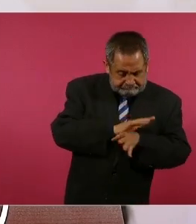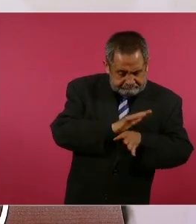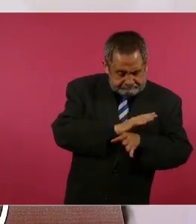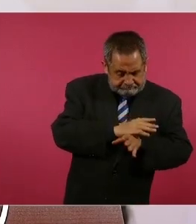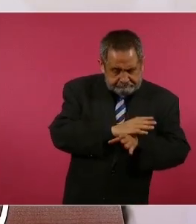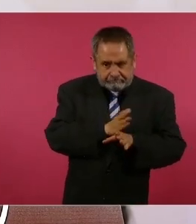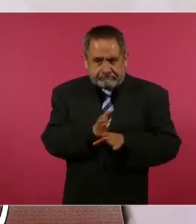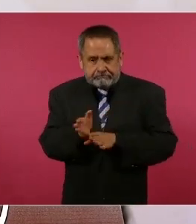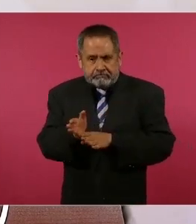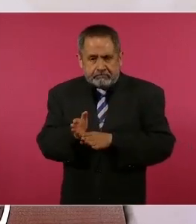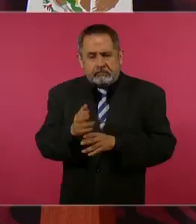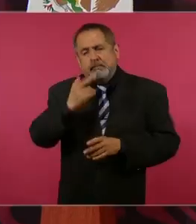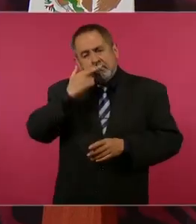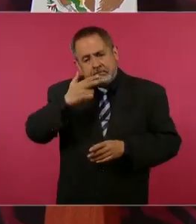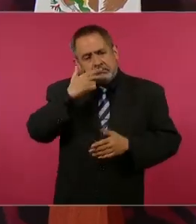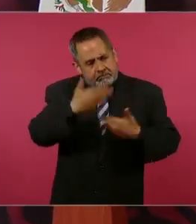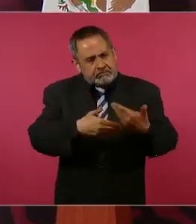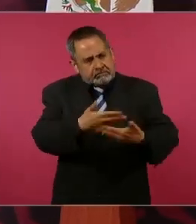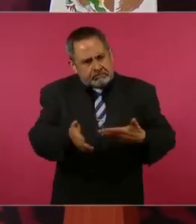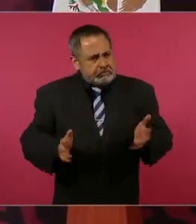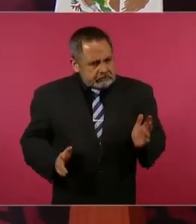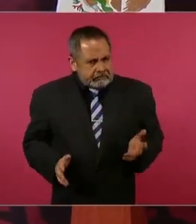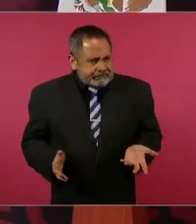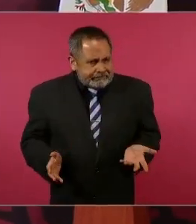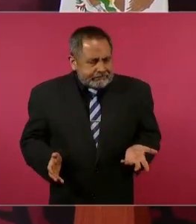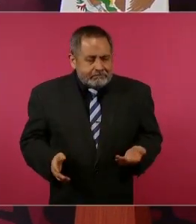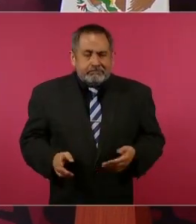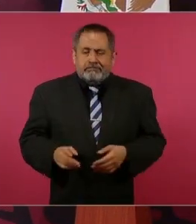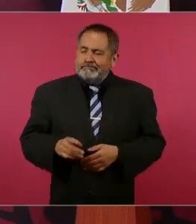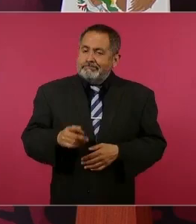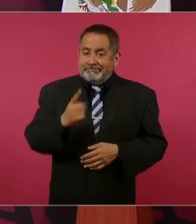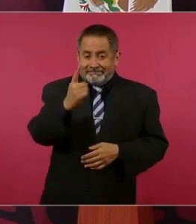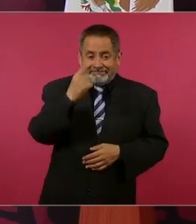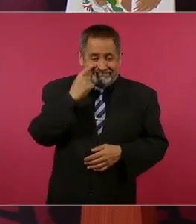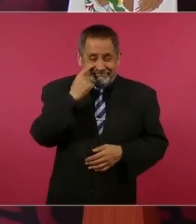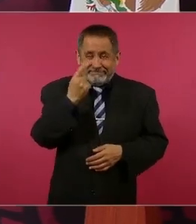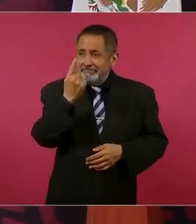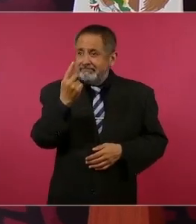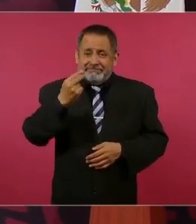porque además se requiere